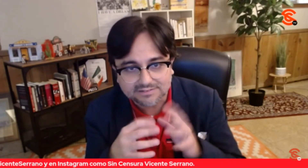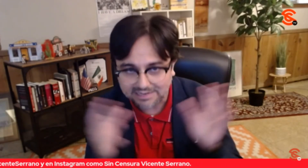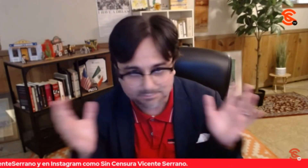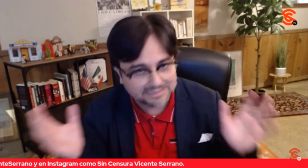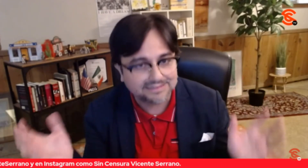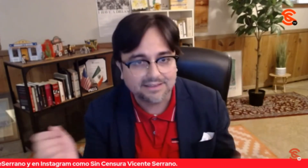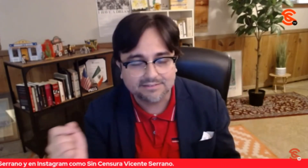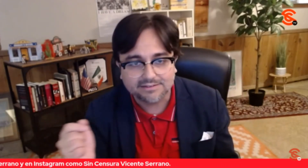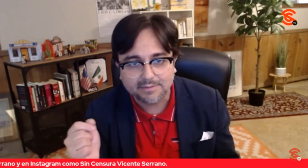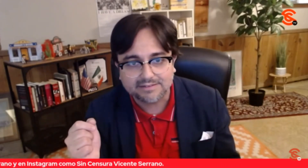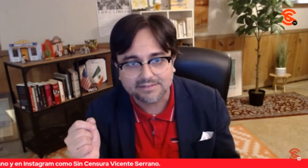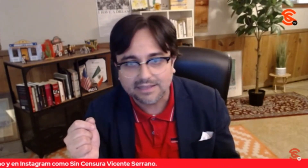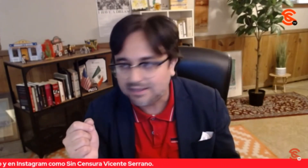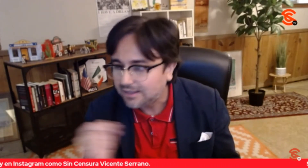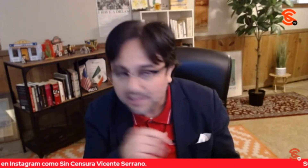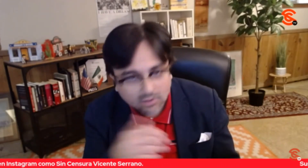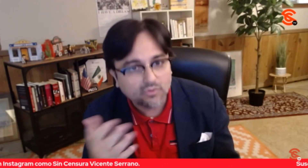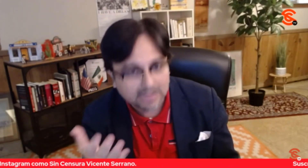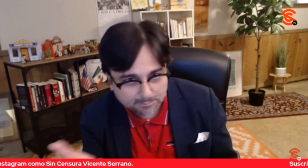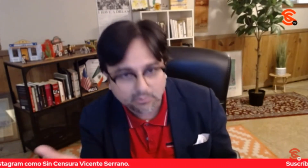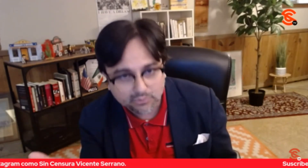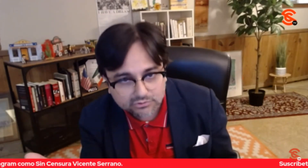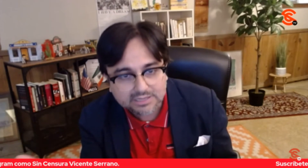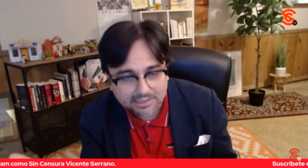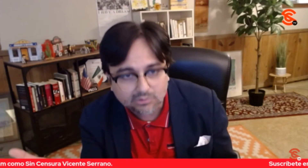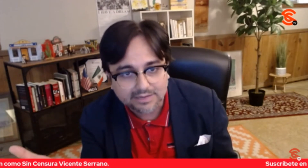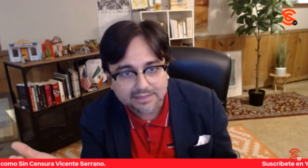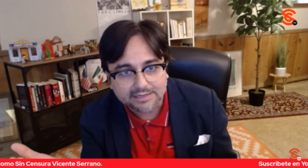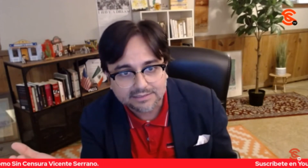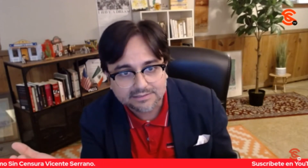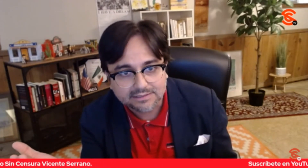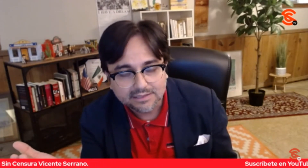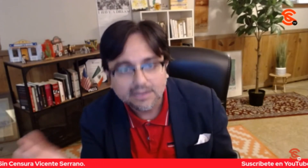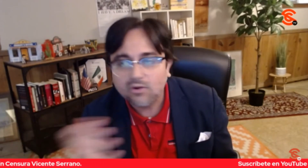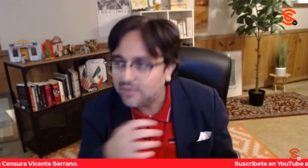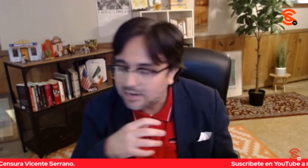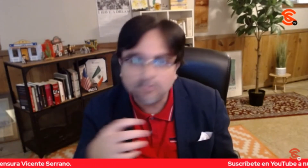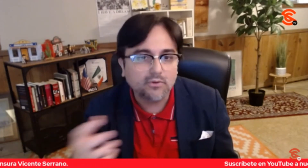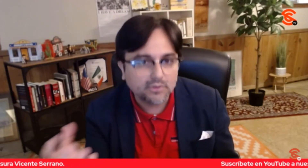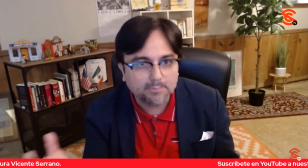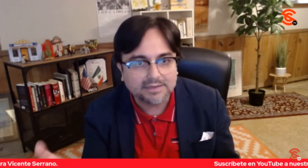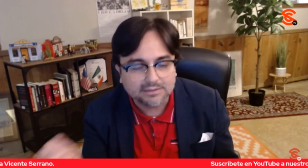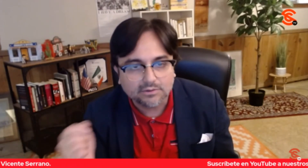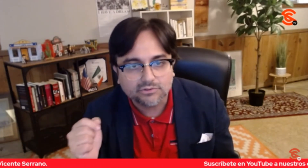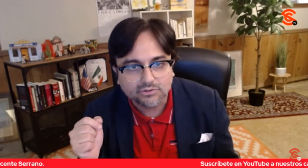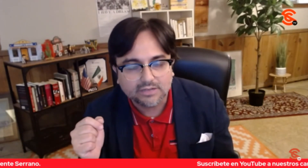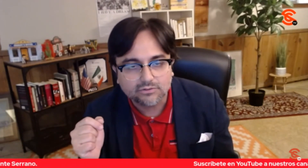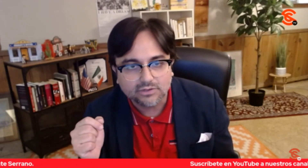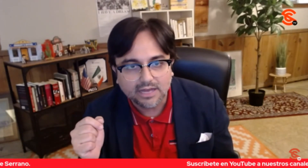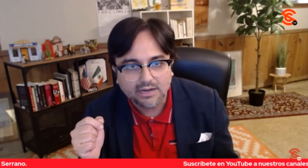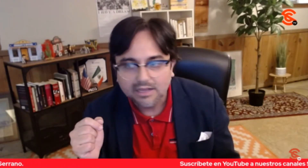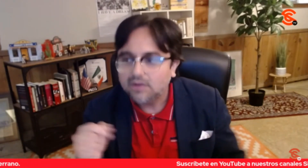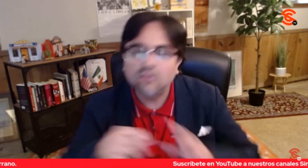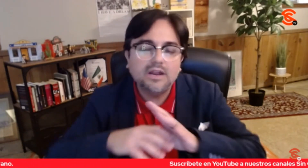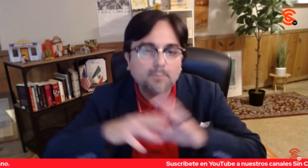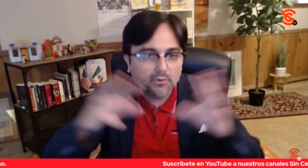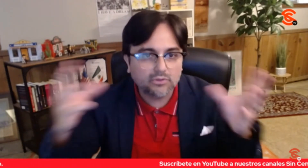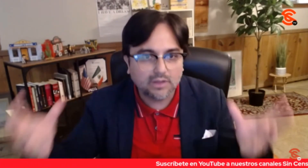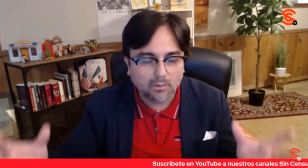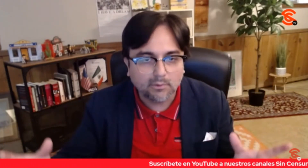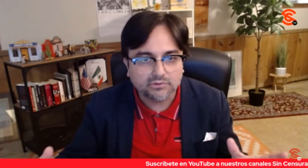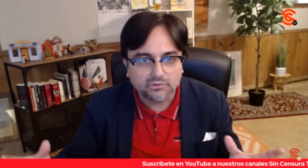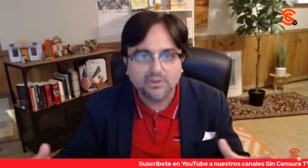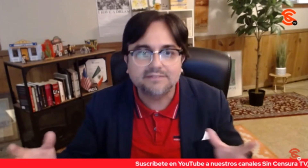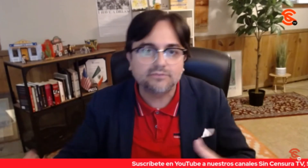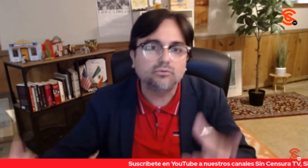momentos desde las pantallas de TV Azteca, con el apoyo sí de la ultraderecha, con el apoyo del Partido Acción Nacional, con el apoyo de